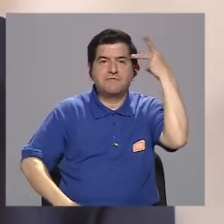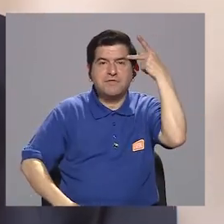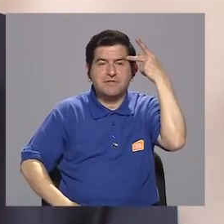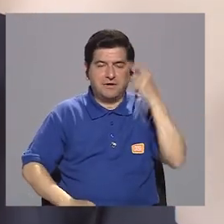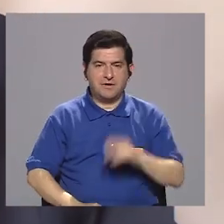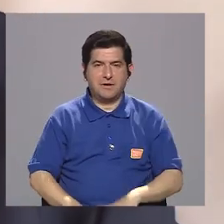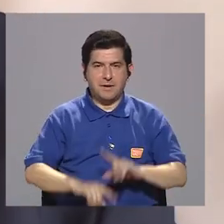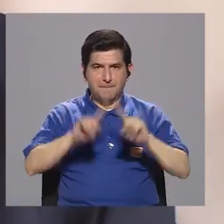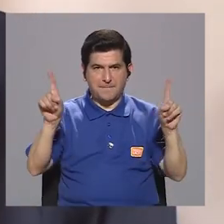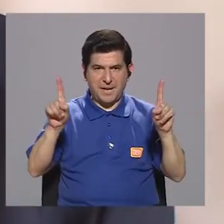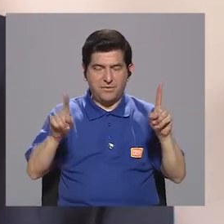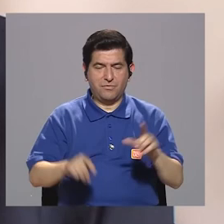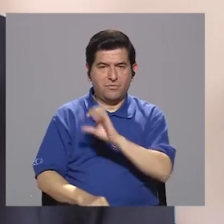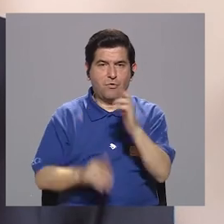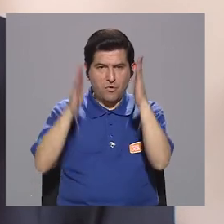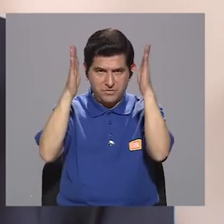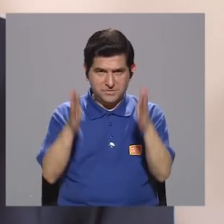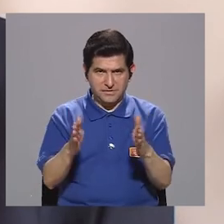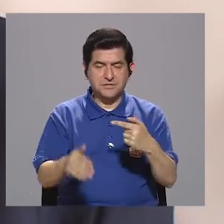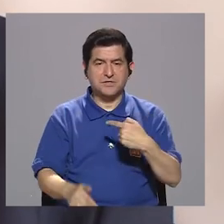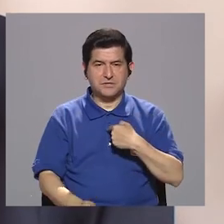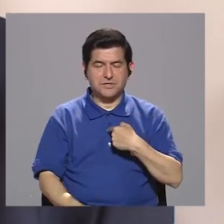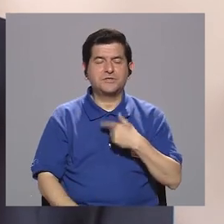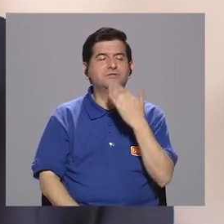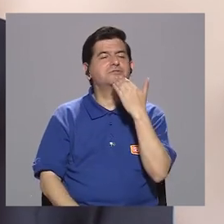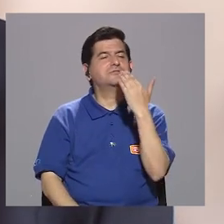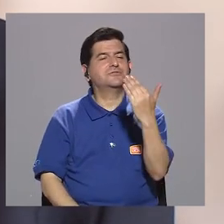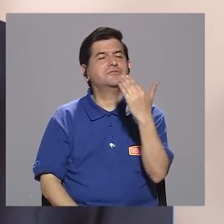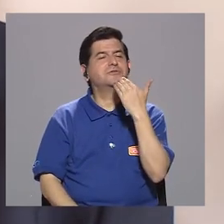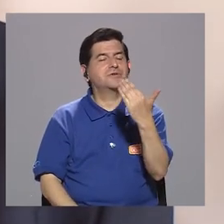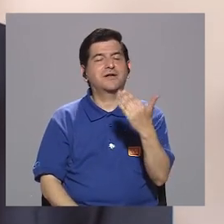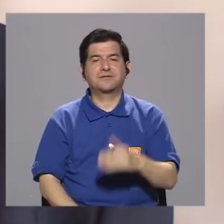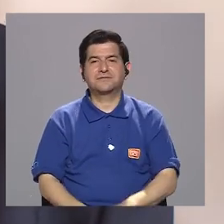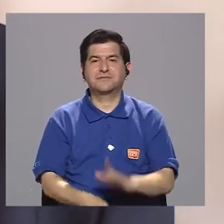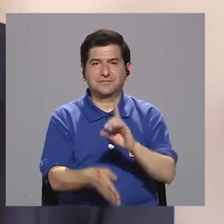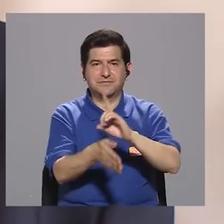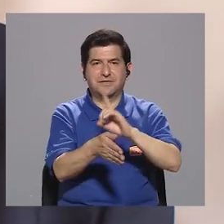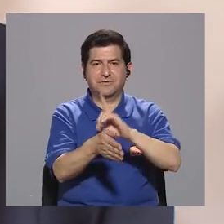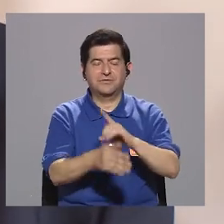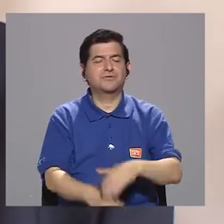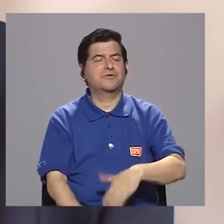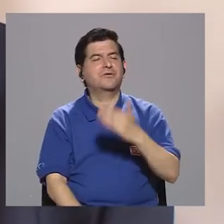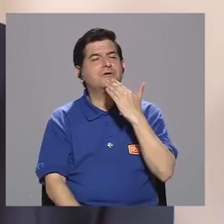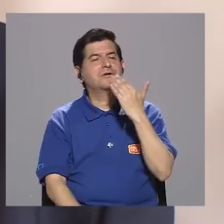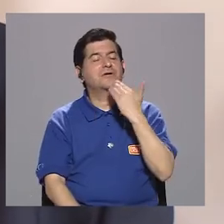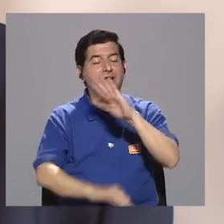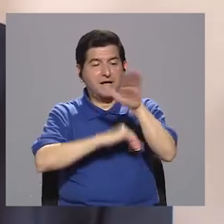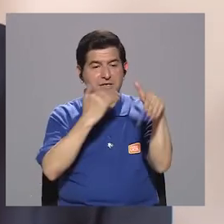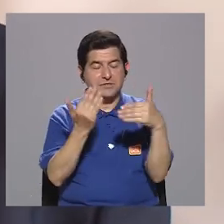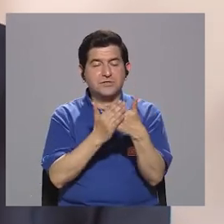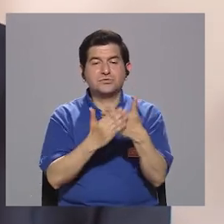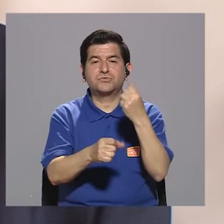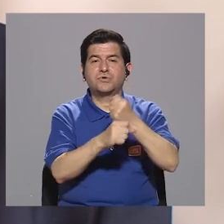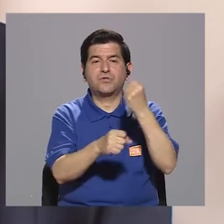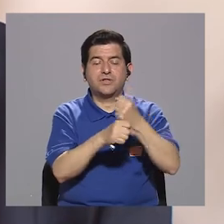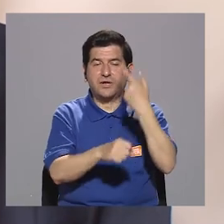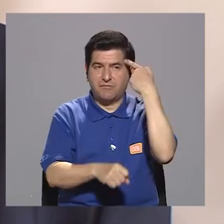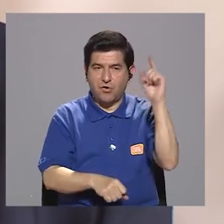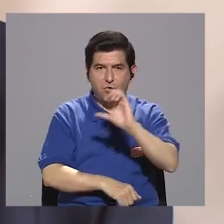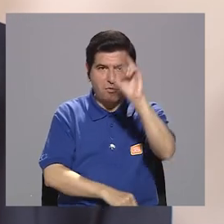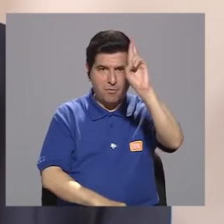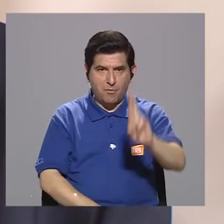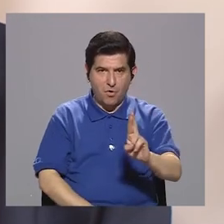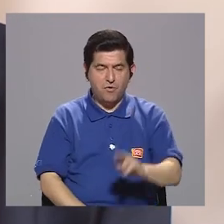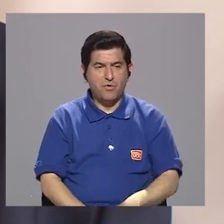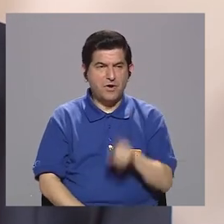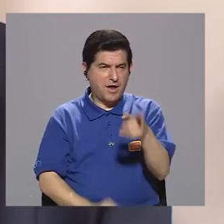Pero como costarricense, tengo que darle las gracias al doctor, ¿verdad? Gracias por todo lo que hizo por Costa Rica, por la